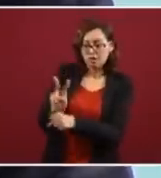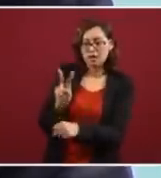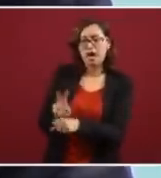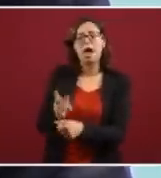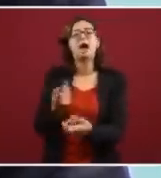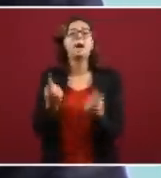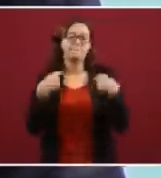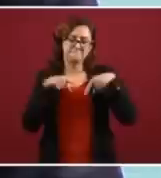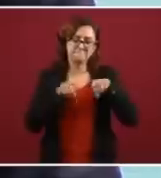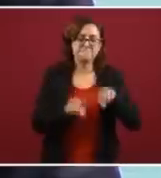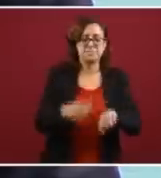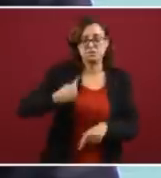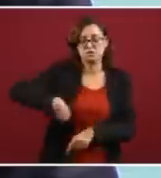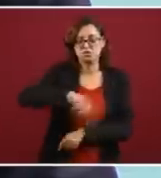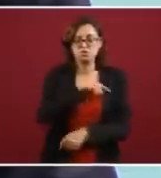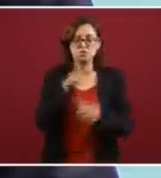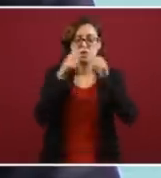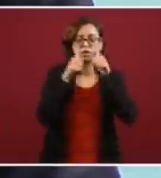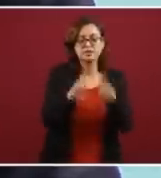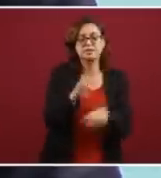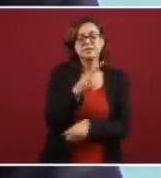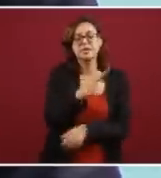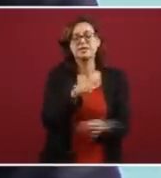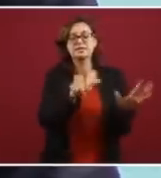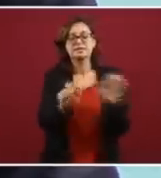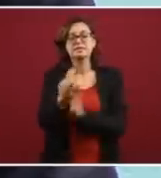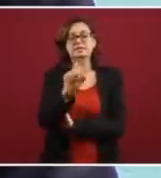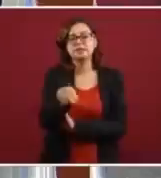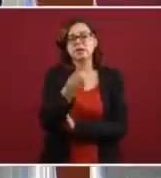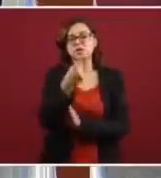a 731 víctimas de trata,